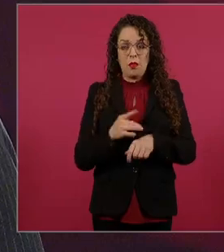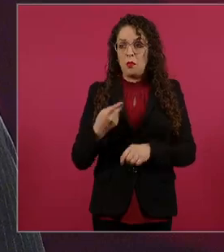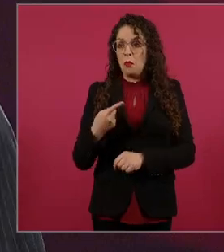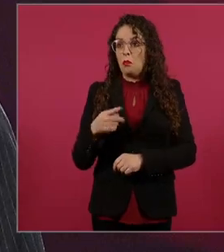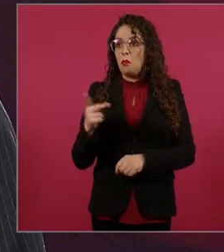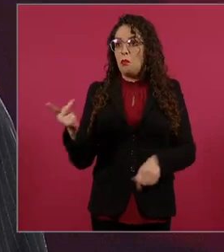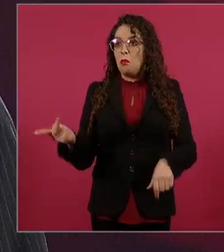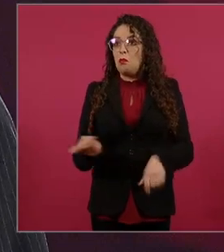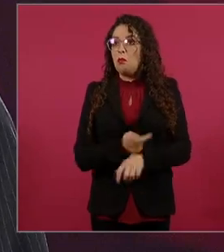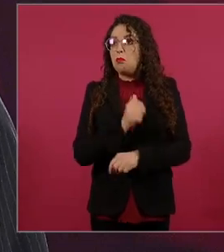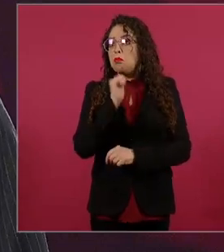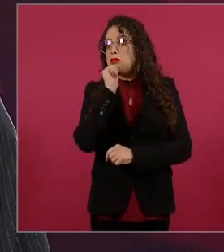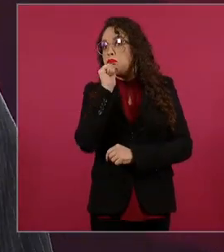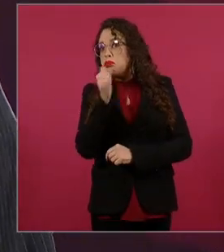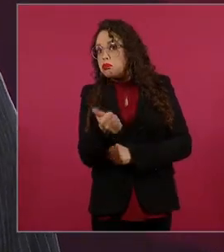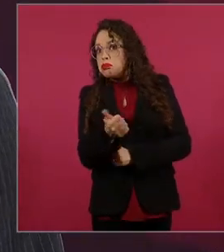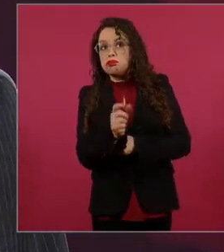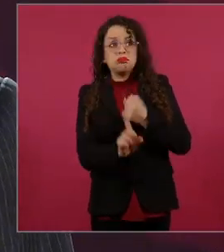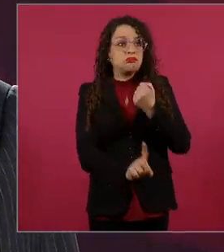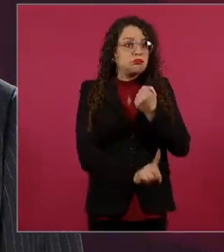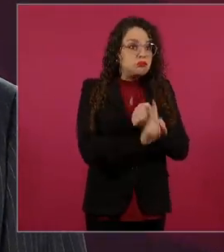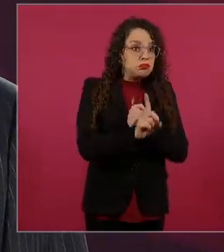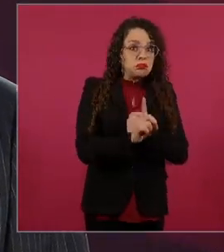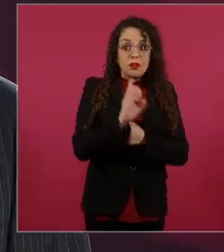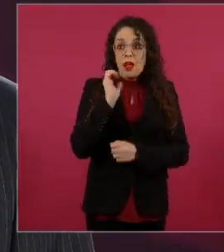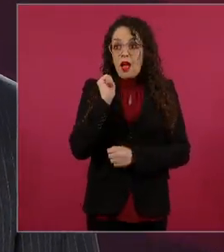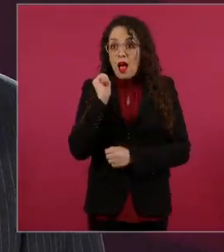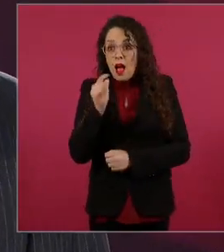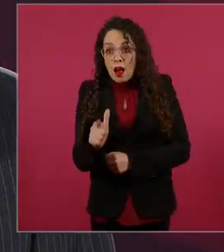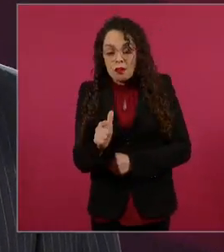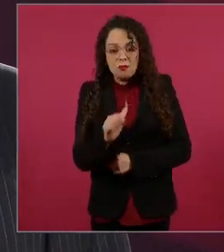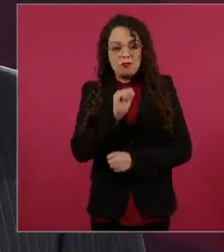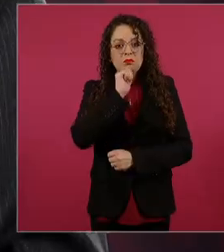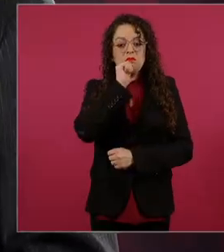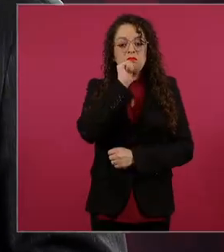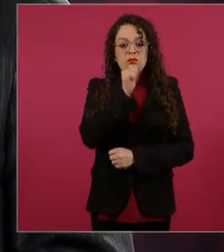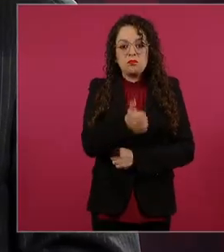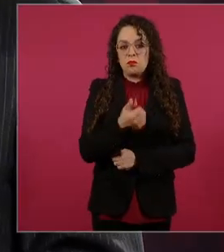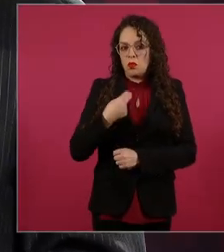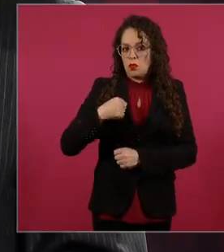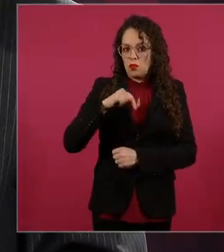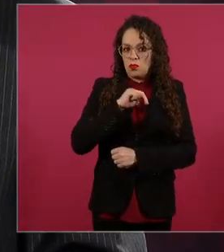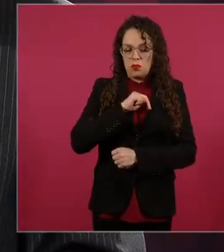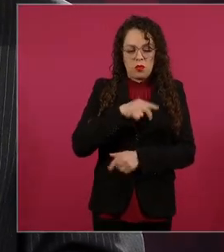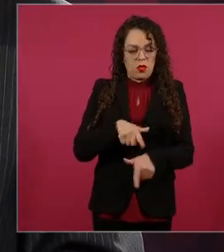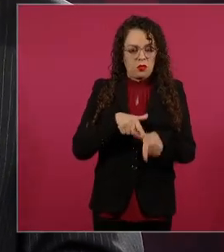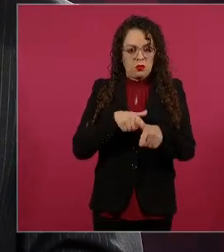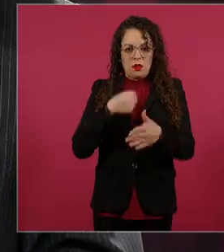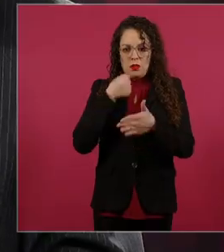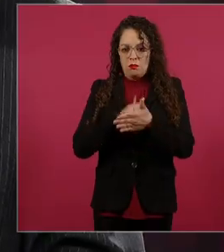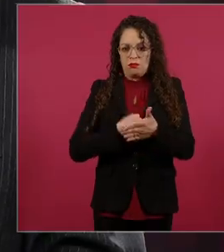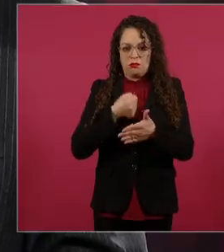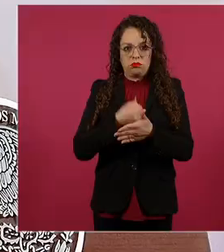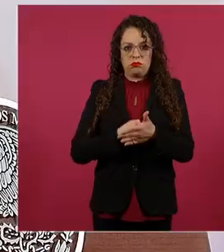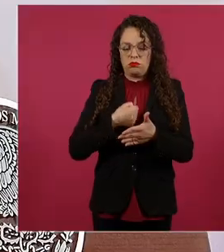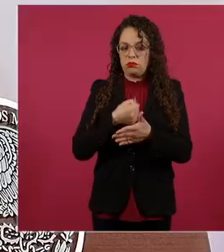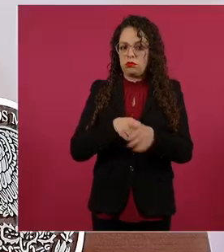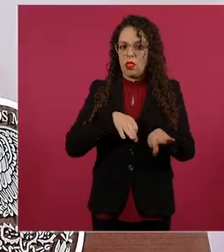no hubo ningún problema seguimos trabajando el aeropuerto de Tulum